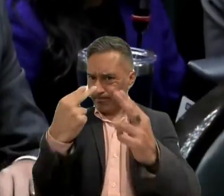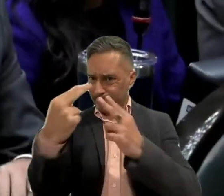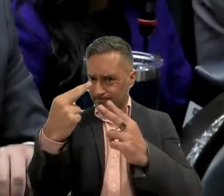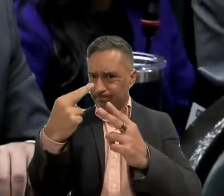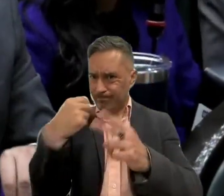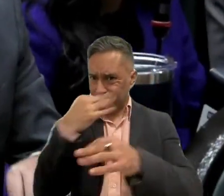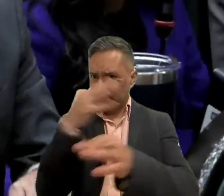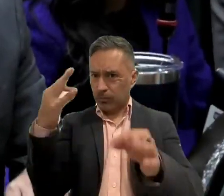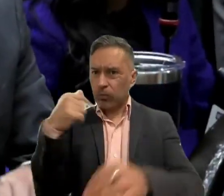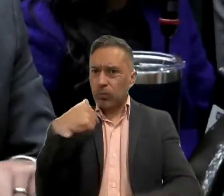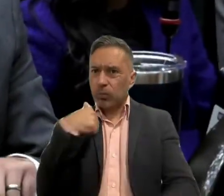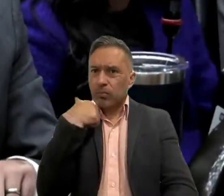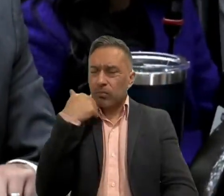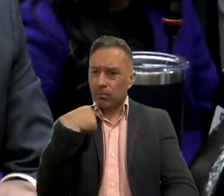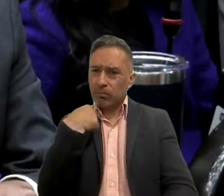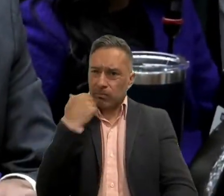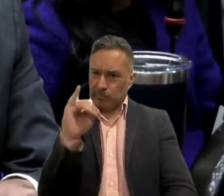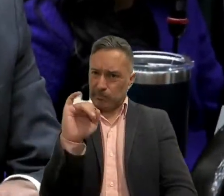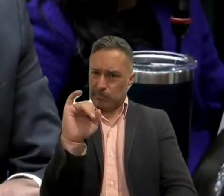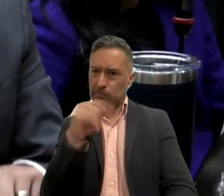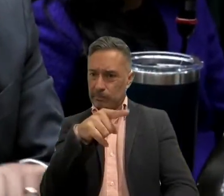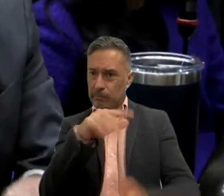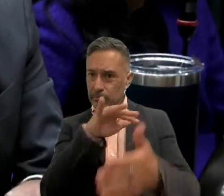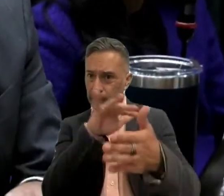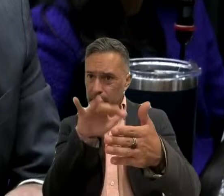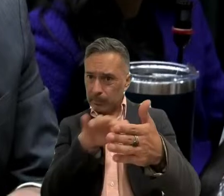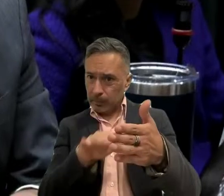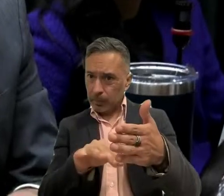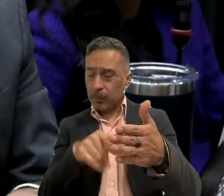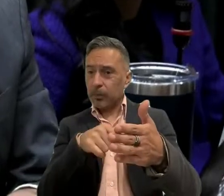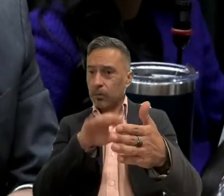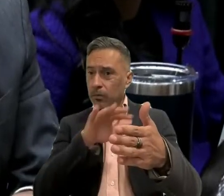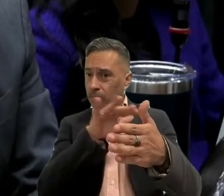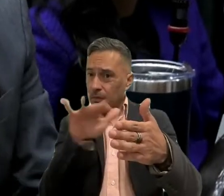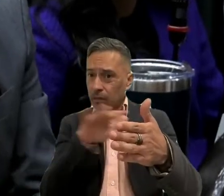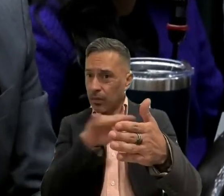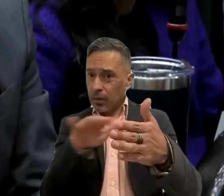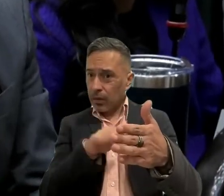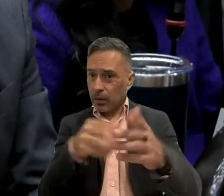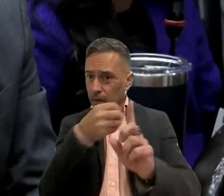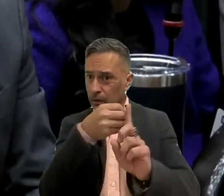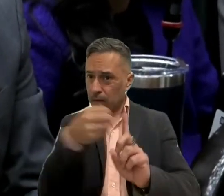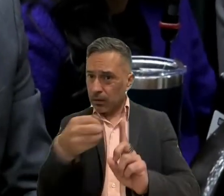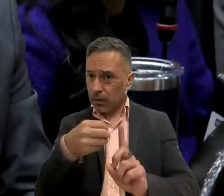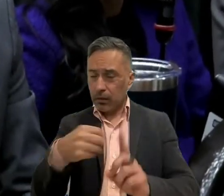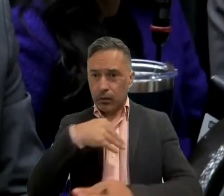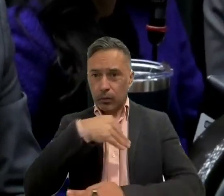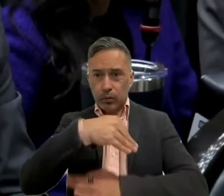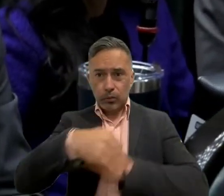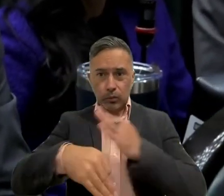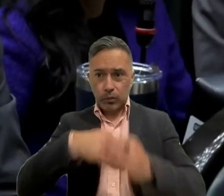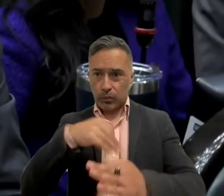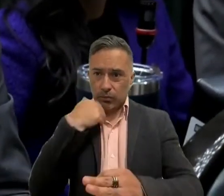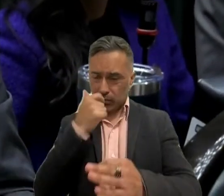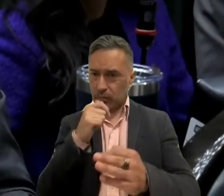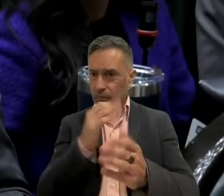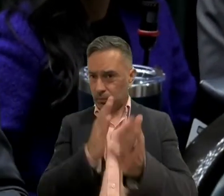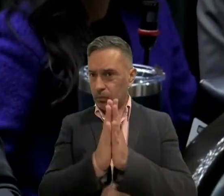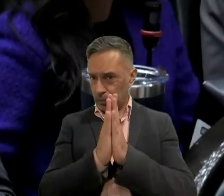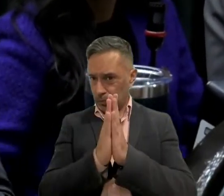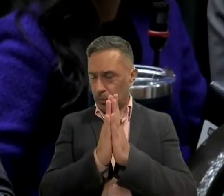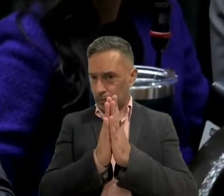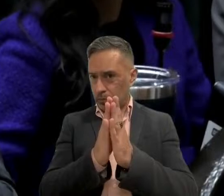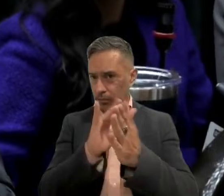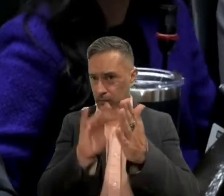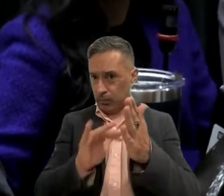se lean los resolutivos del dictamen en su integridad al tratarse de una reforma a nuestra Carta